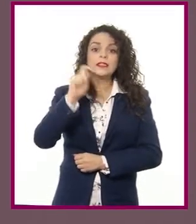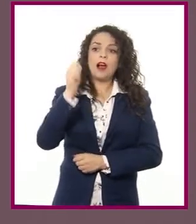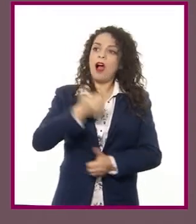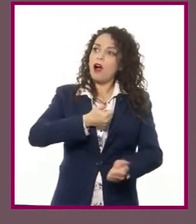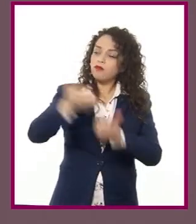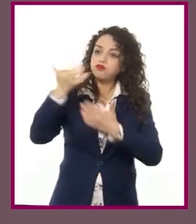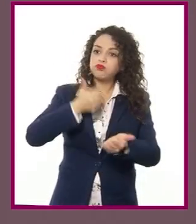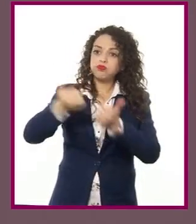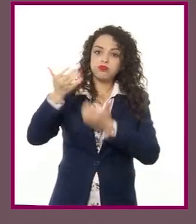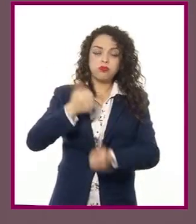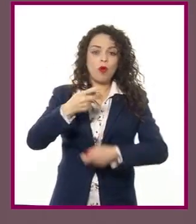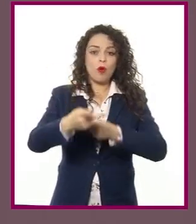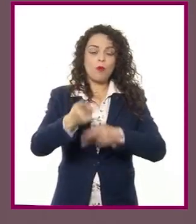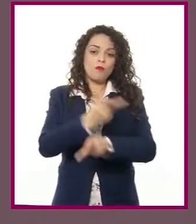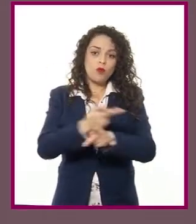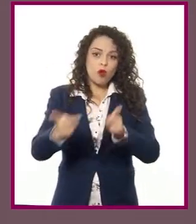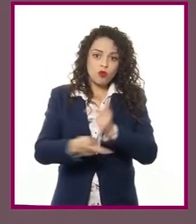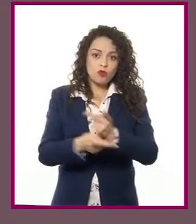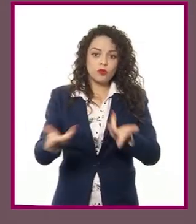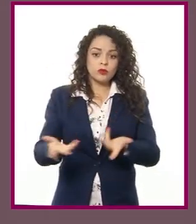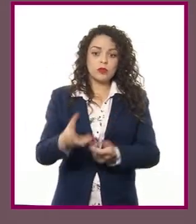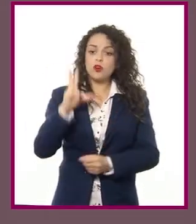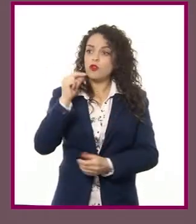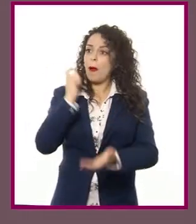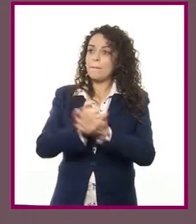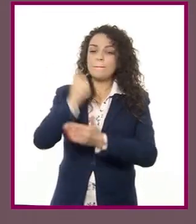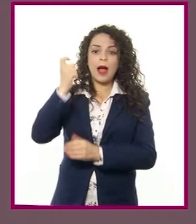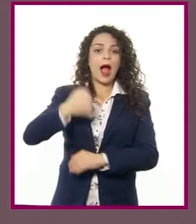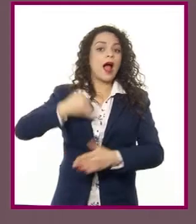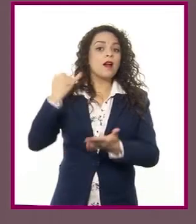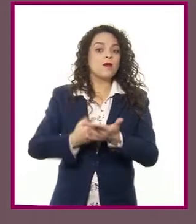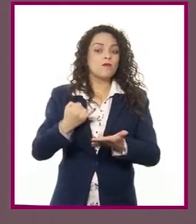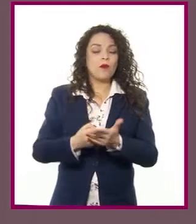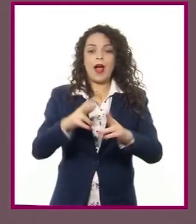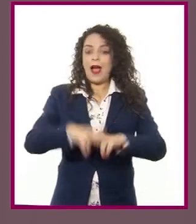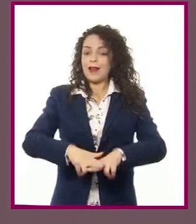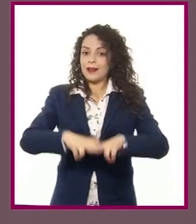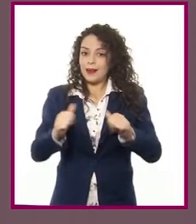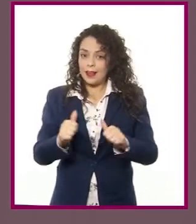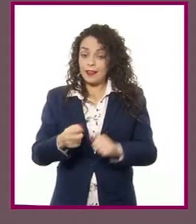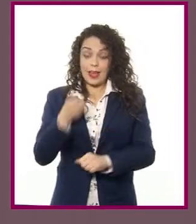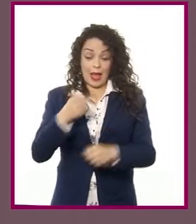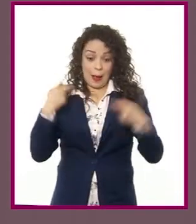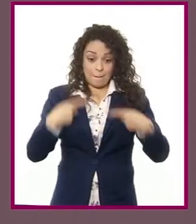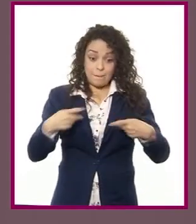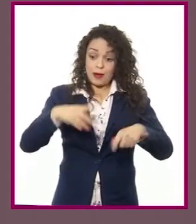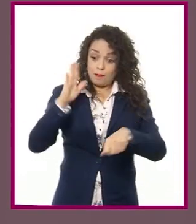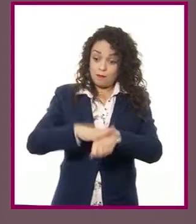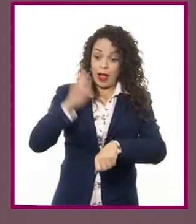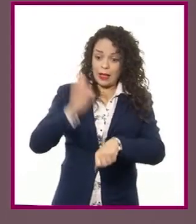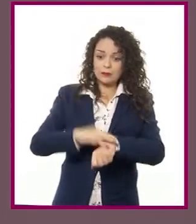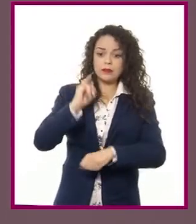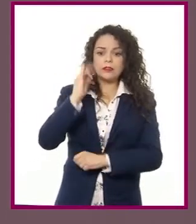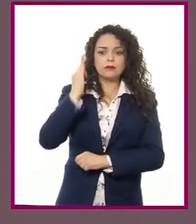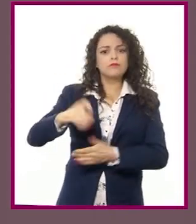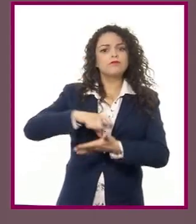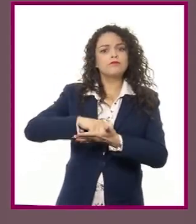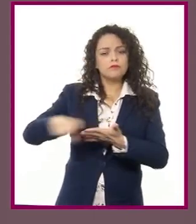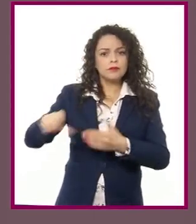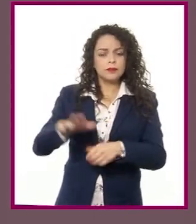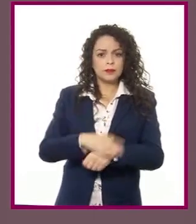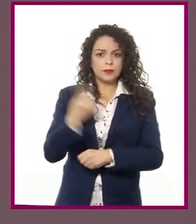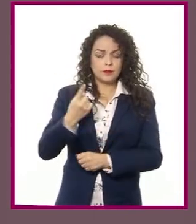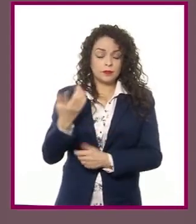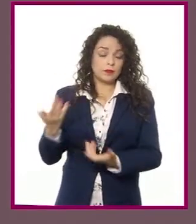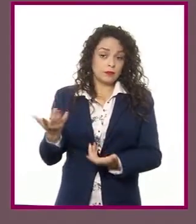mercancías a través de sus territorios sin pagar impuestos, lo que hará que más gente pueda comprarlos porque, entre otros